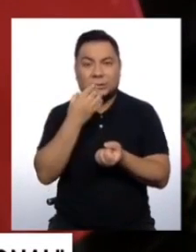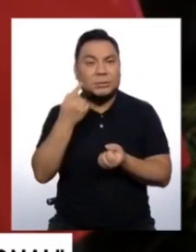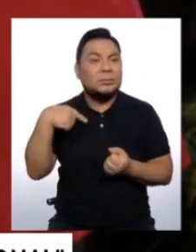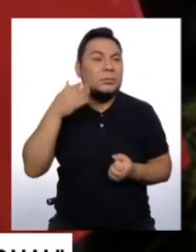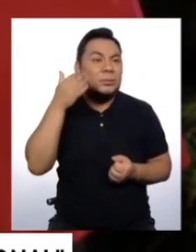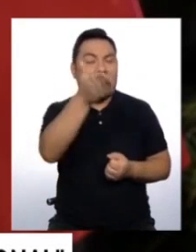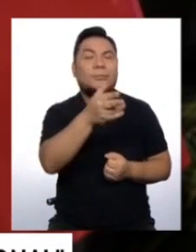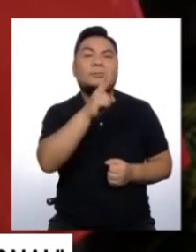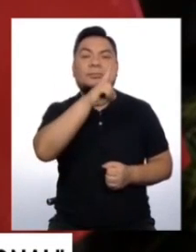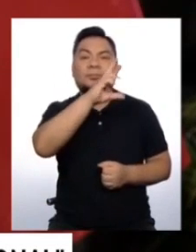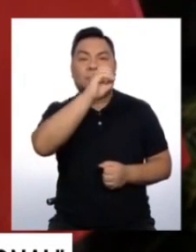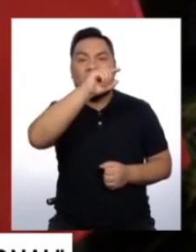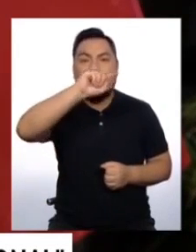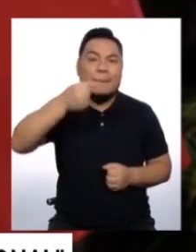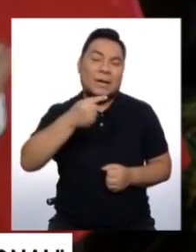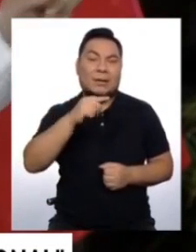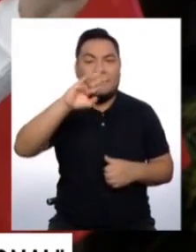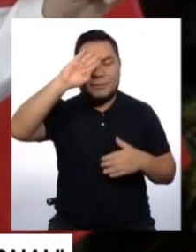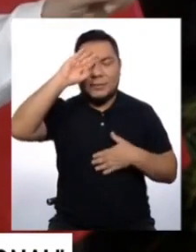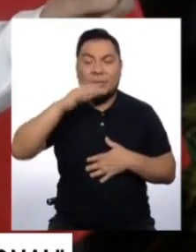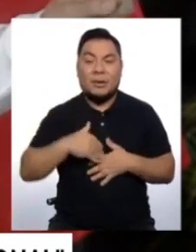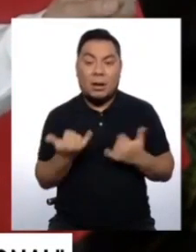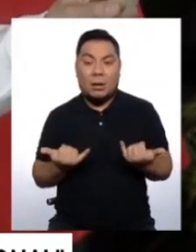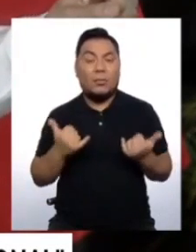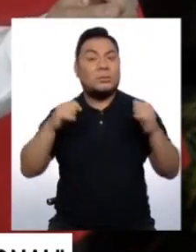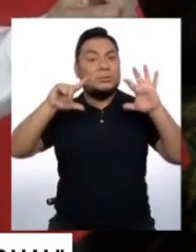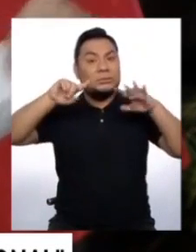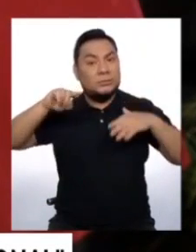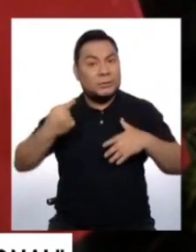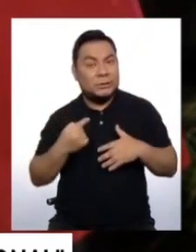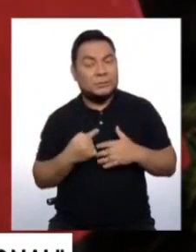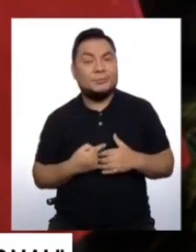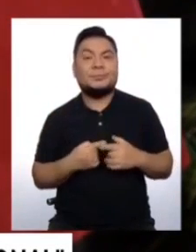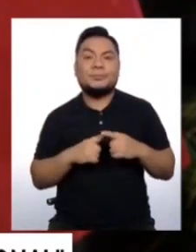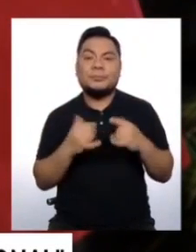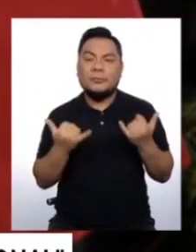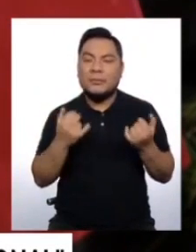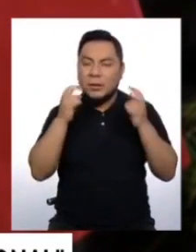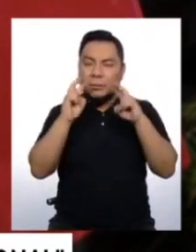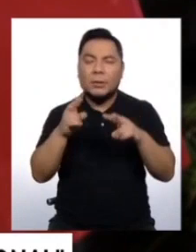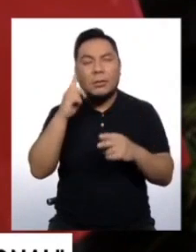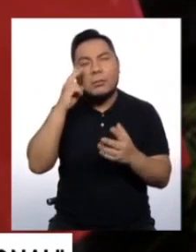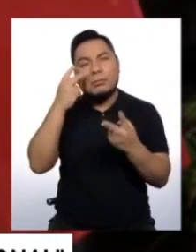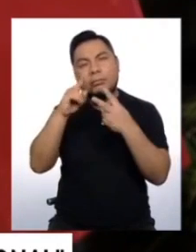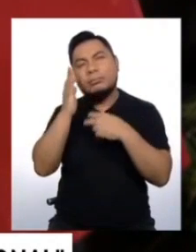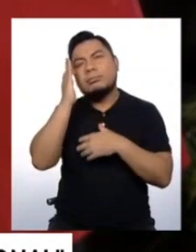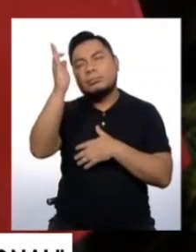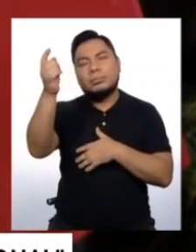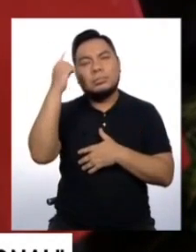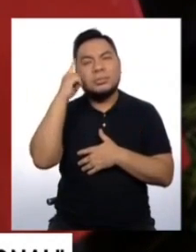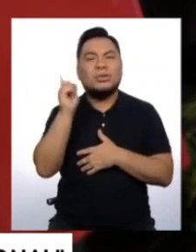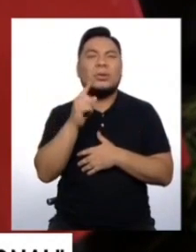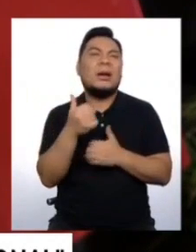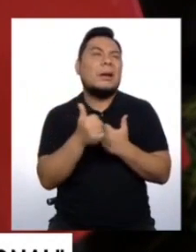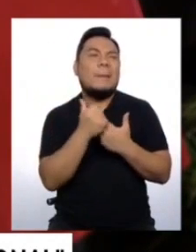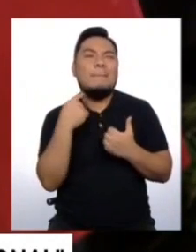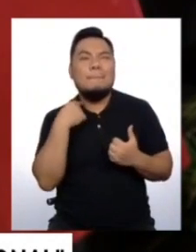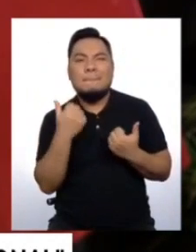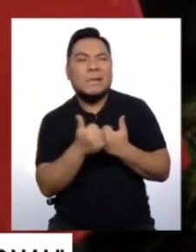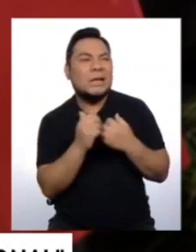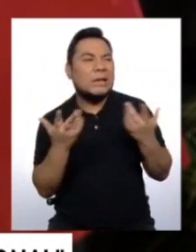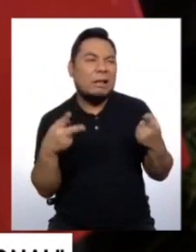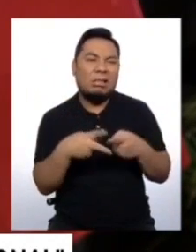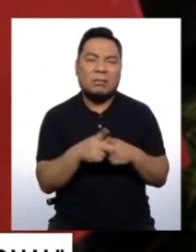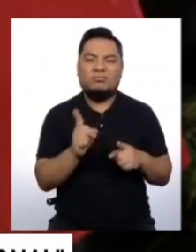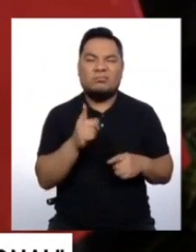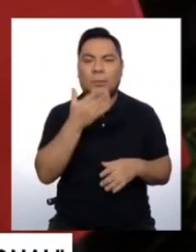hasta 200.000 pacientes. Ahora tenemos 7.000, pero estamos viendo una provisión para no tener ningún riesgo. Y